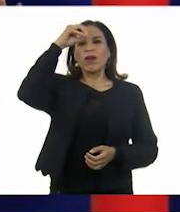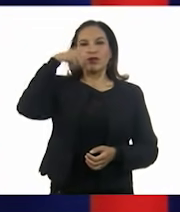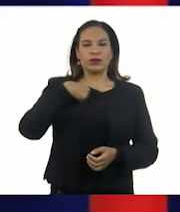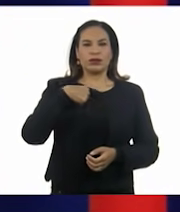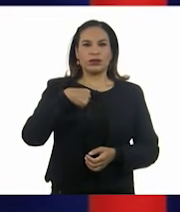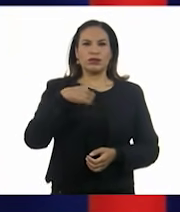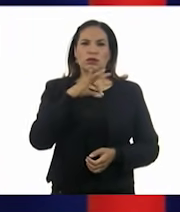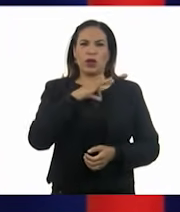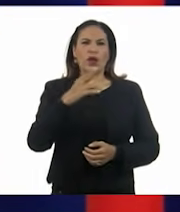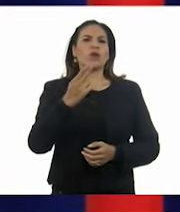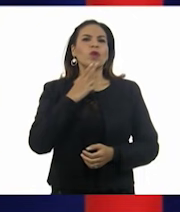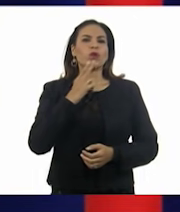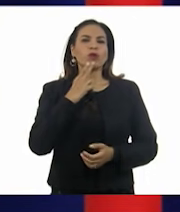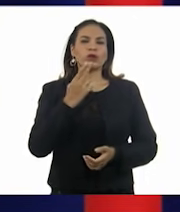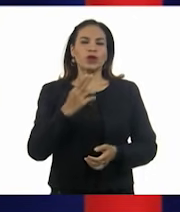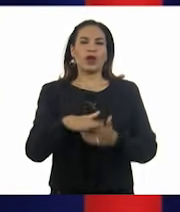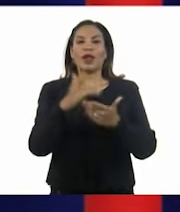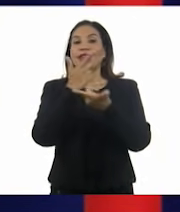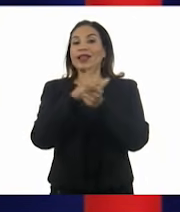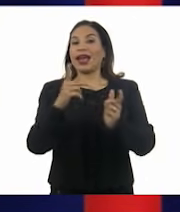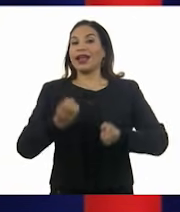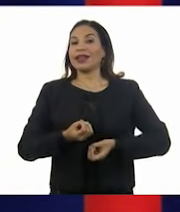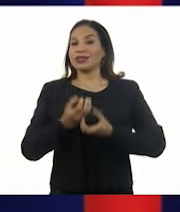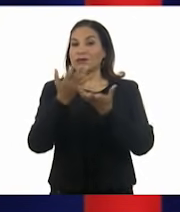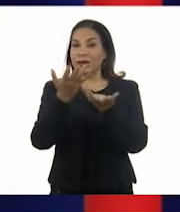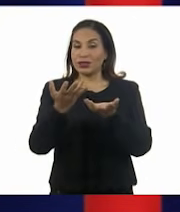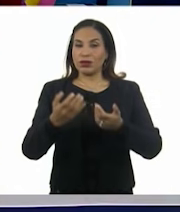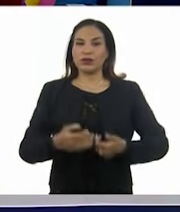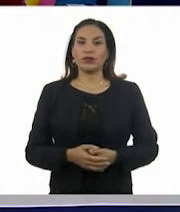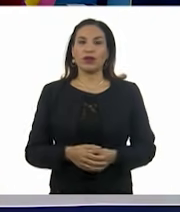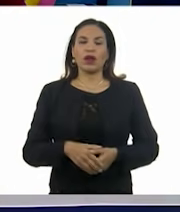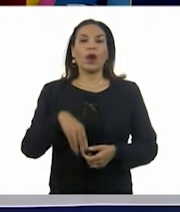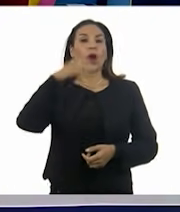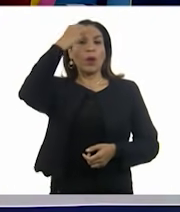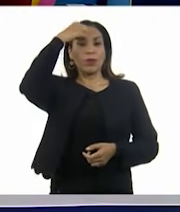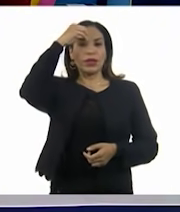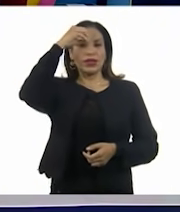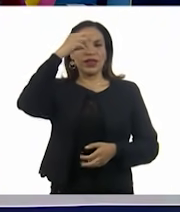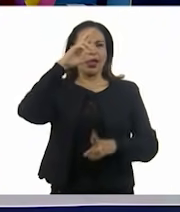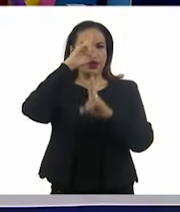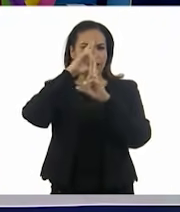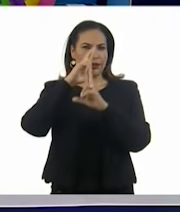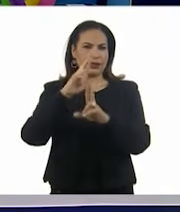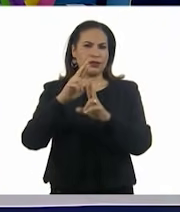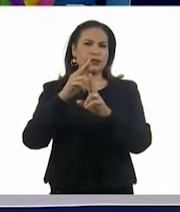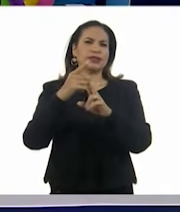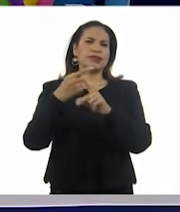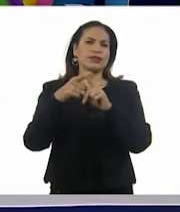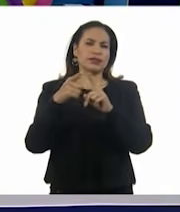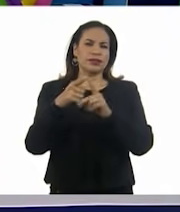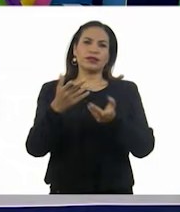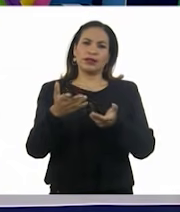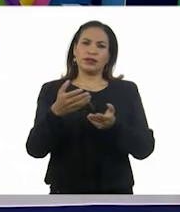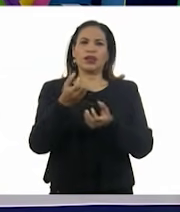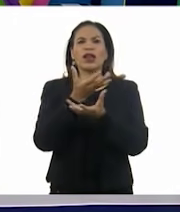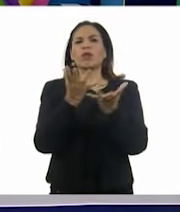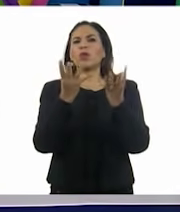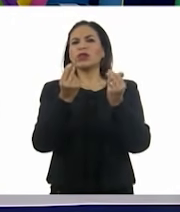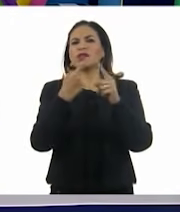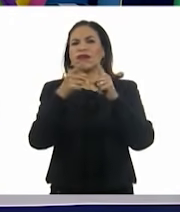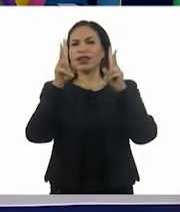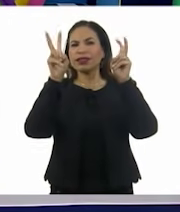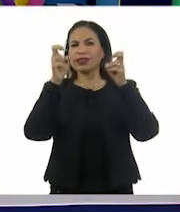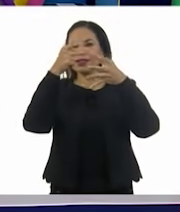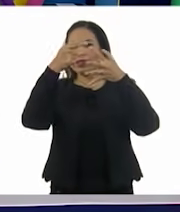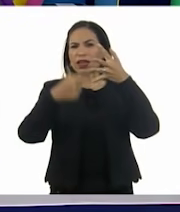hacemos uso de nuestra libertad de expresión. Opinar con respeto a muchos temas